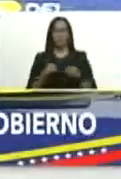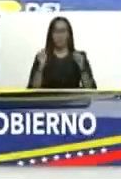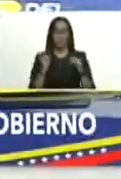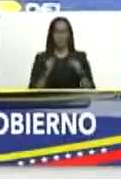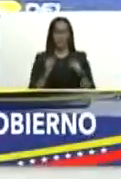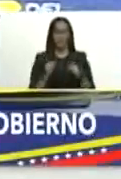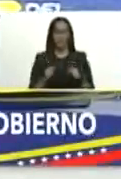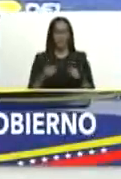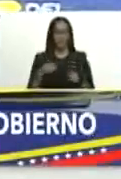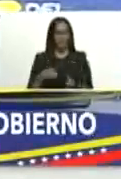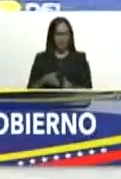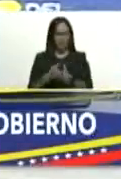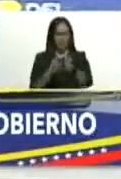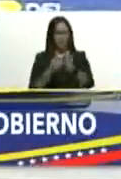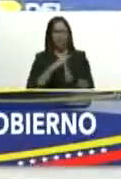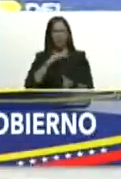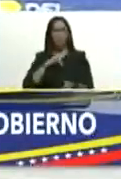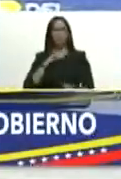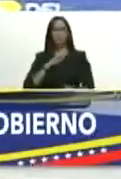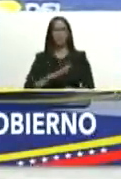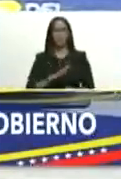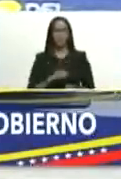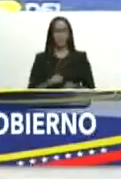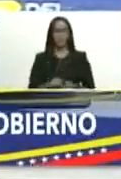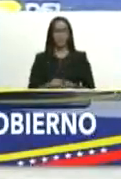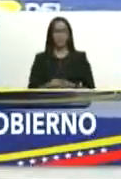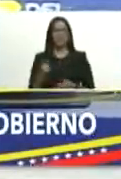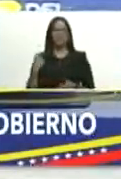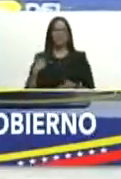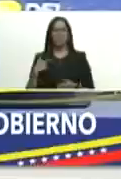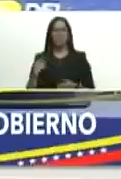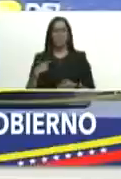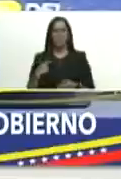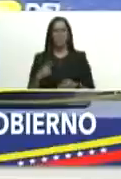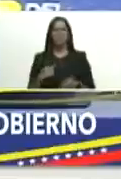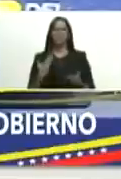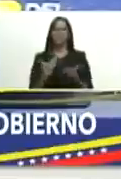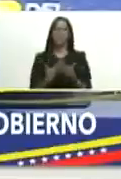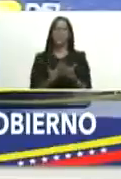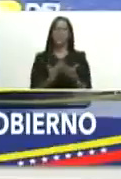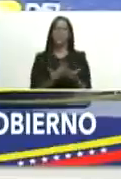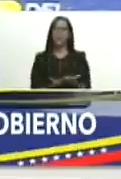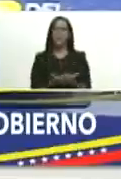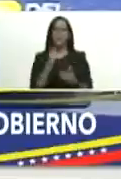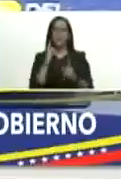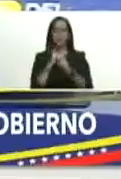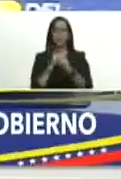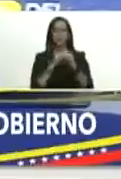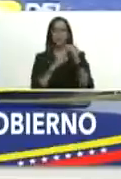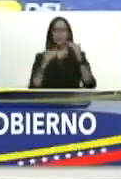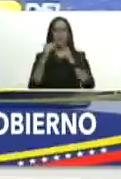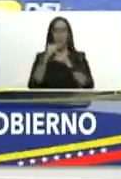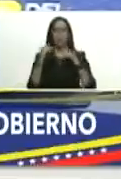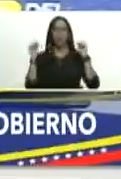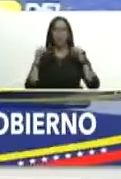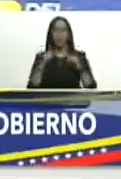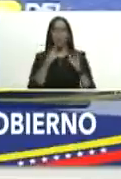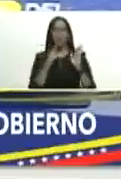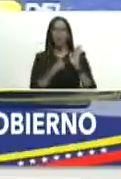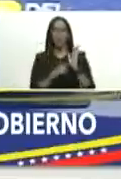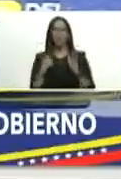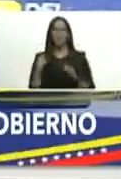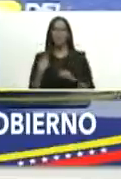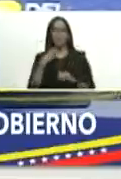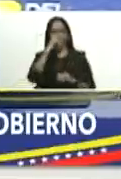y en esa dirección nosotros estamos y tenemos que plantearnos objetivos superiores. Hoy hemos cumplido el primer